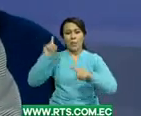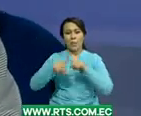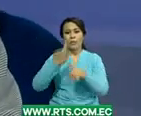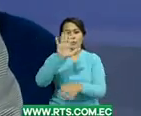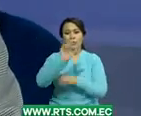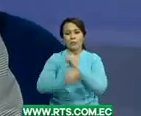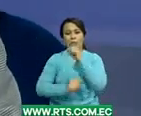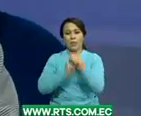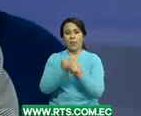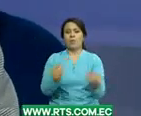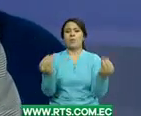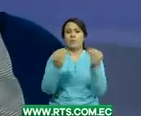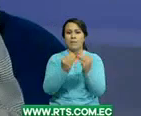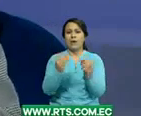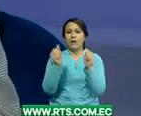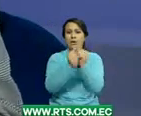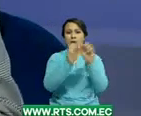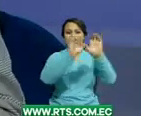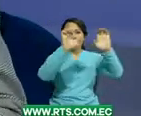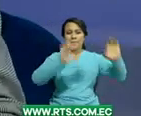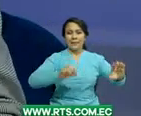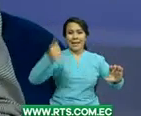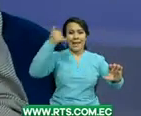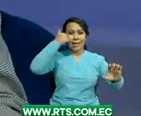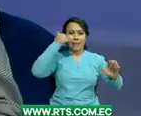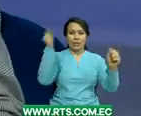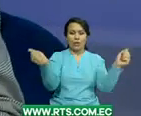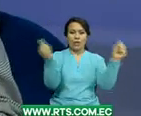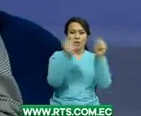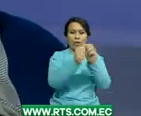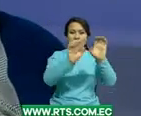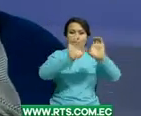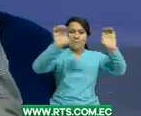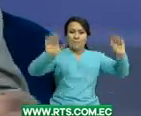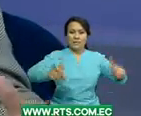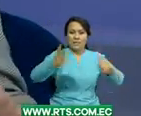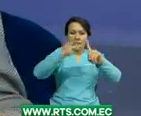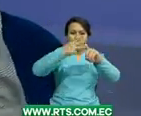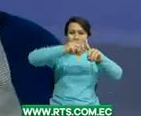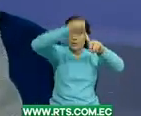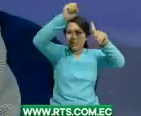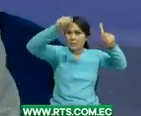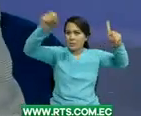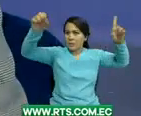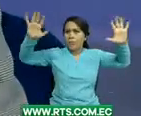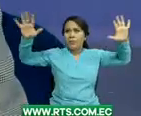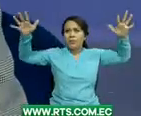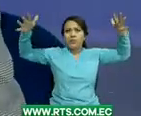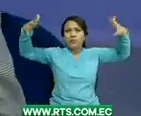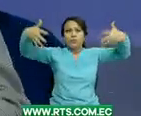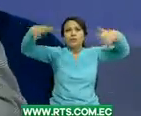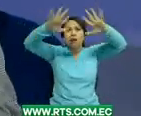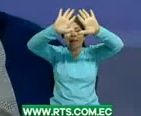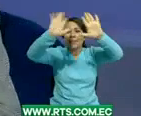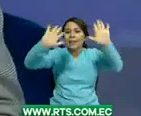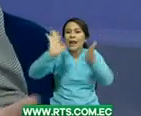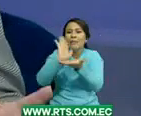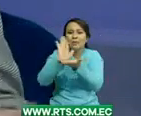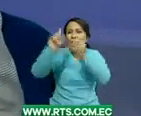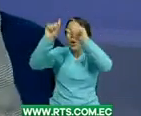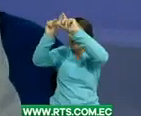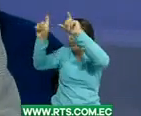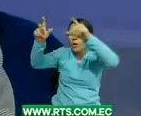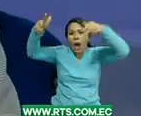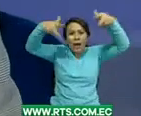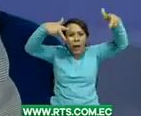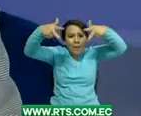5 años más con CNT, con lo cual se garantiza la conectividad de todos los sistemas a nivel nacional en los 5 frentes que maneja